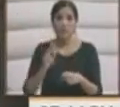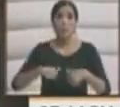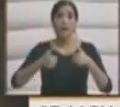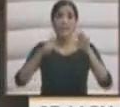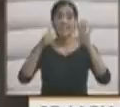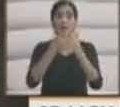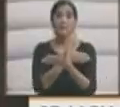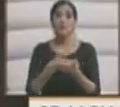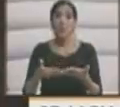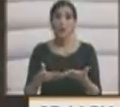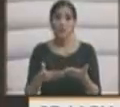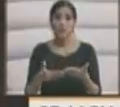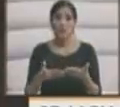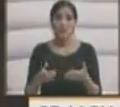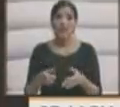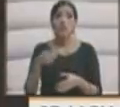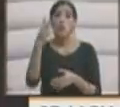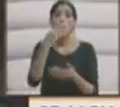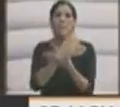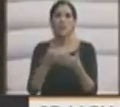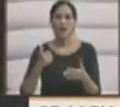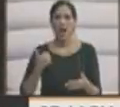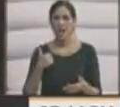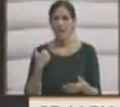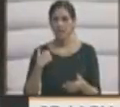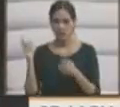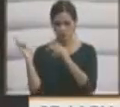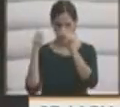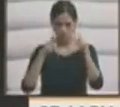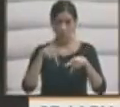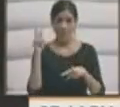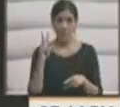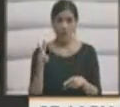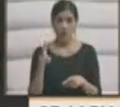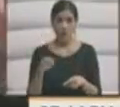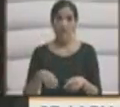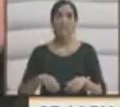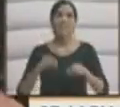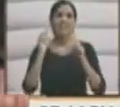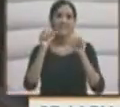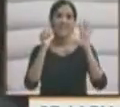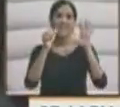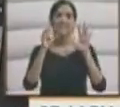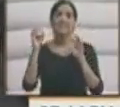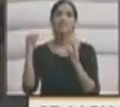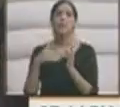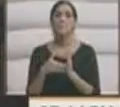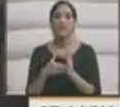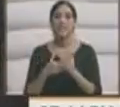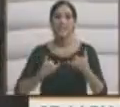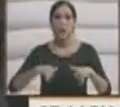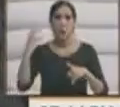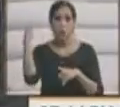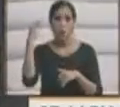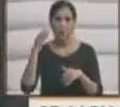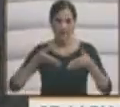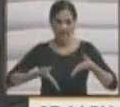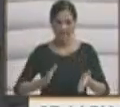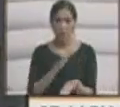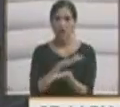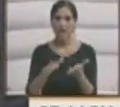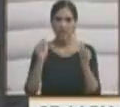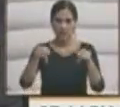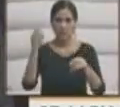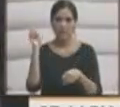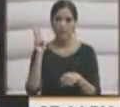sigue Argentina con 2 millones. Imagínense eso. Casi 600,000 hijos de colombianos han nacido aquí gratuitamente, aquí en este país. ¿Qué